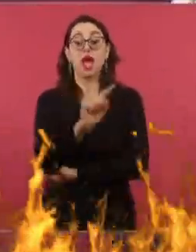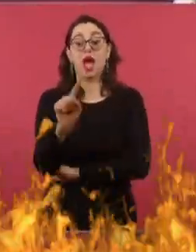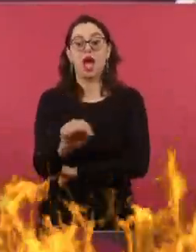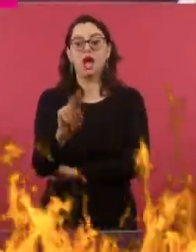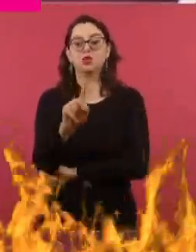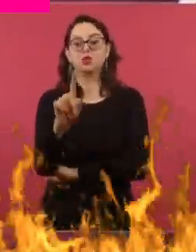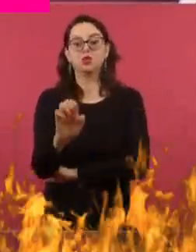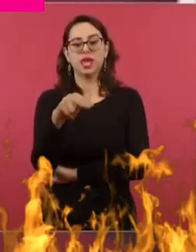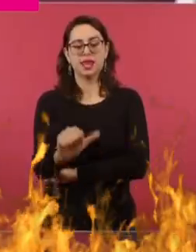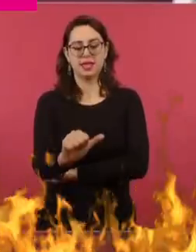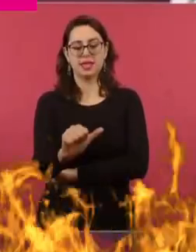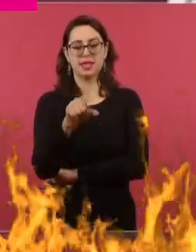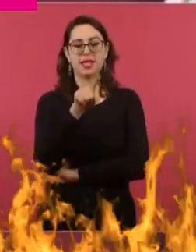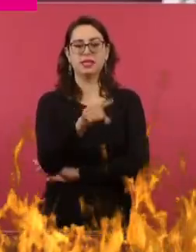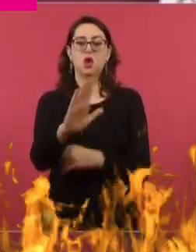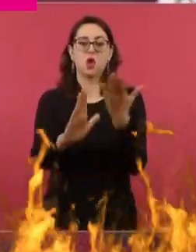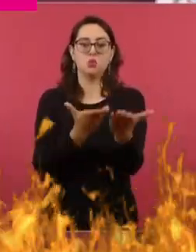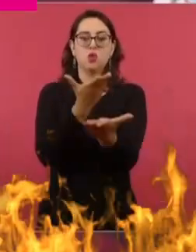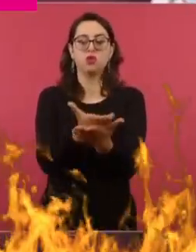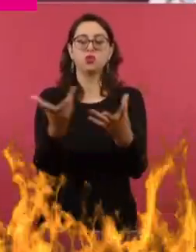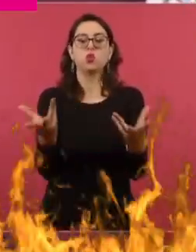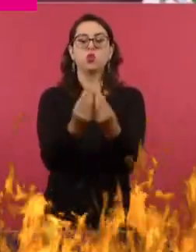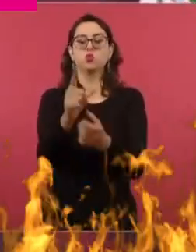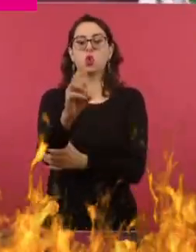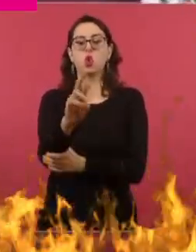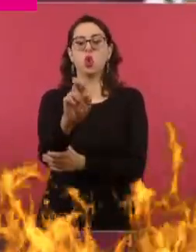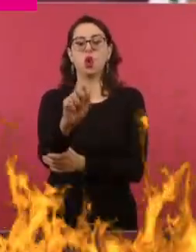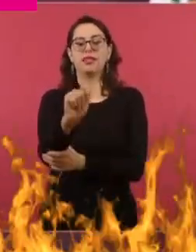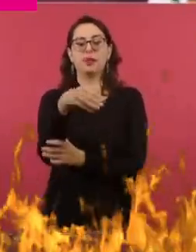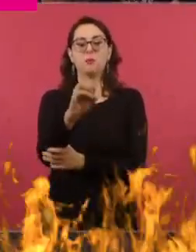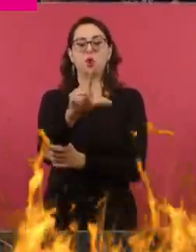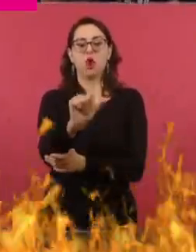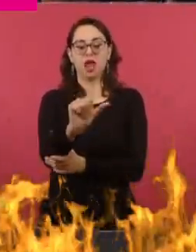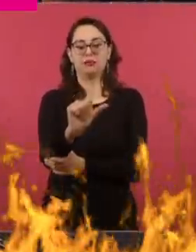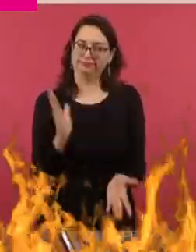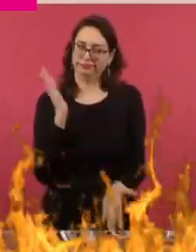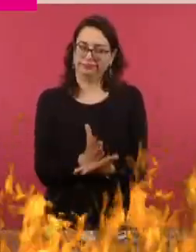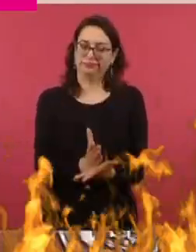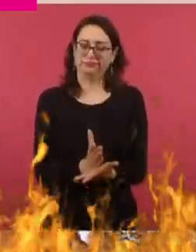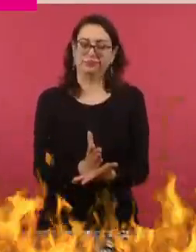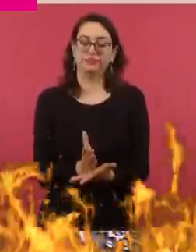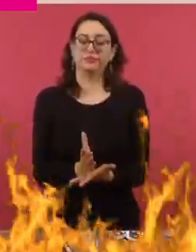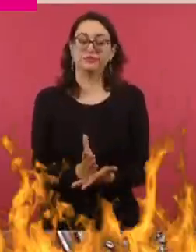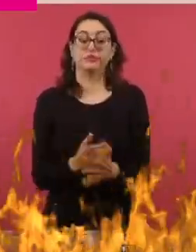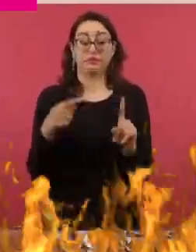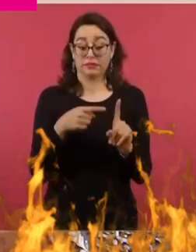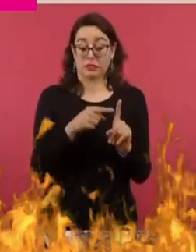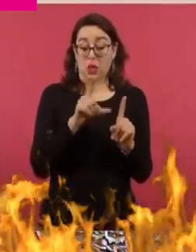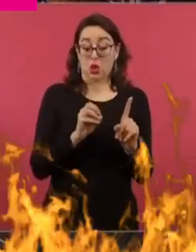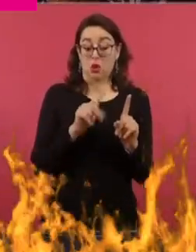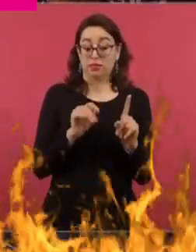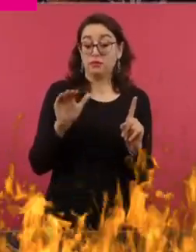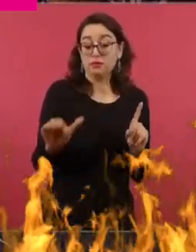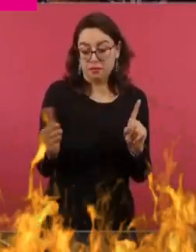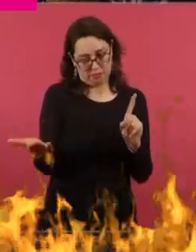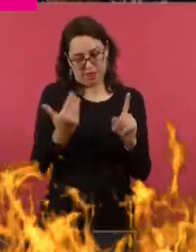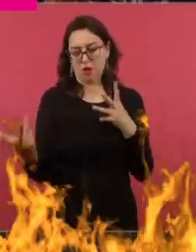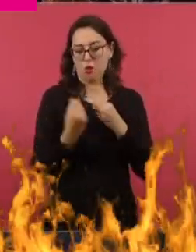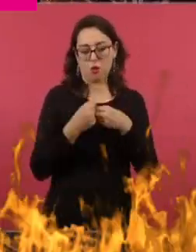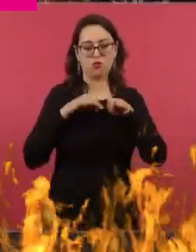una propuesta de Loret de Mola, cuando Loret estaba en las nubes, y le ofrecían ahí con